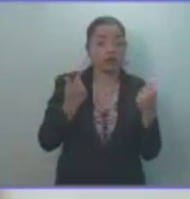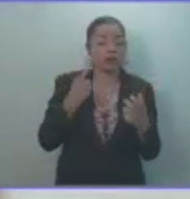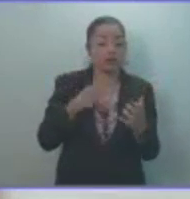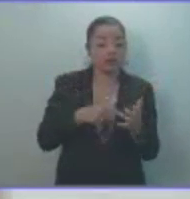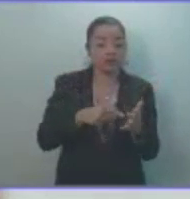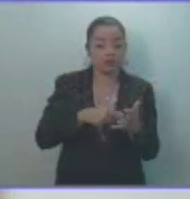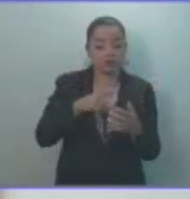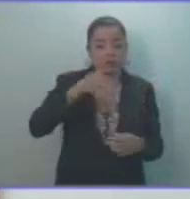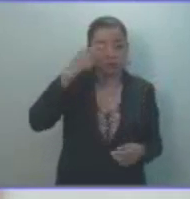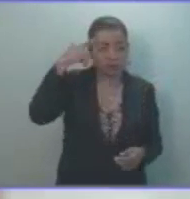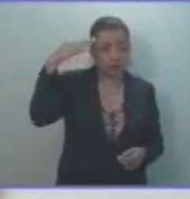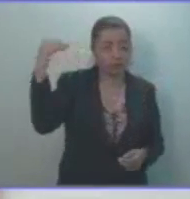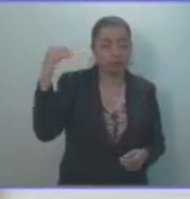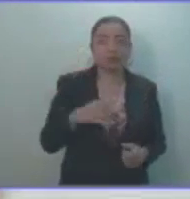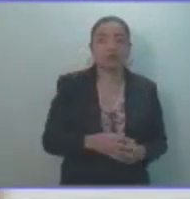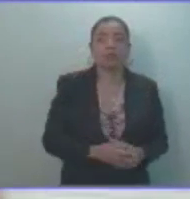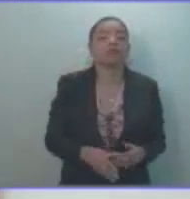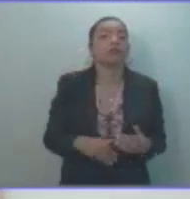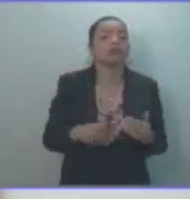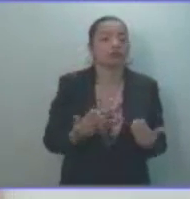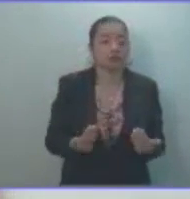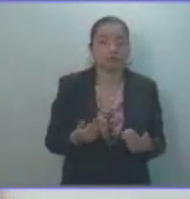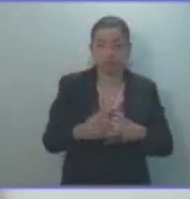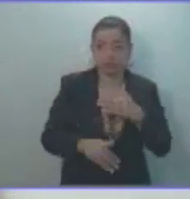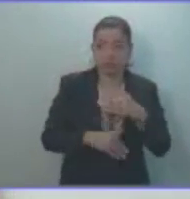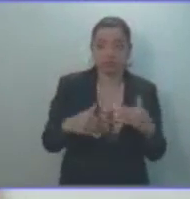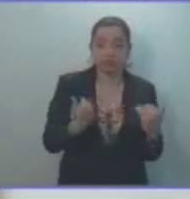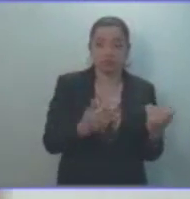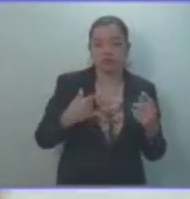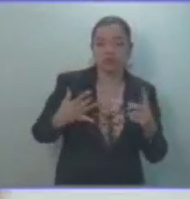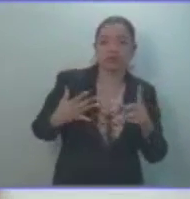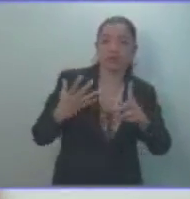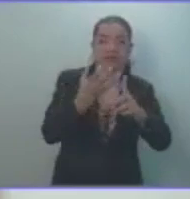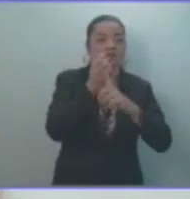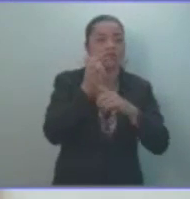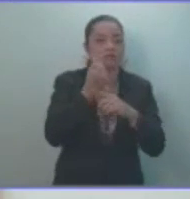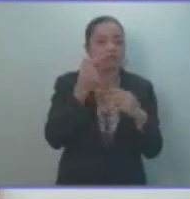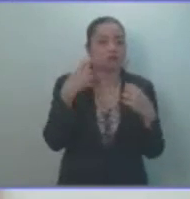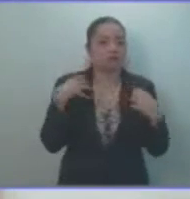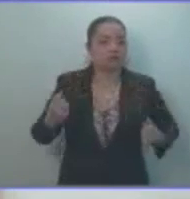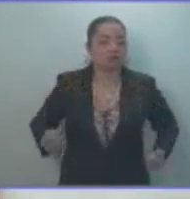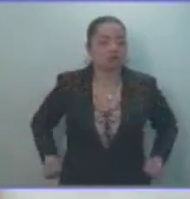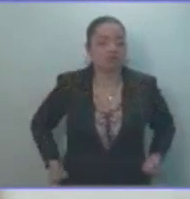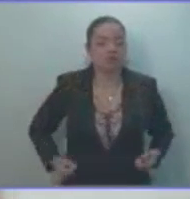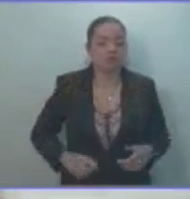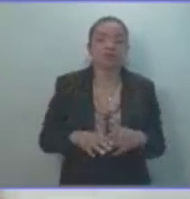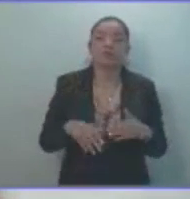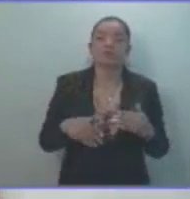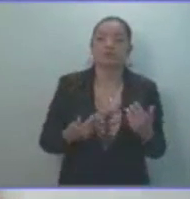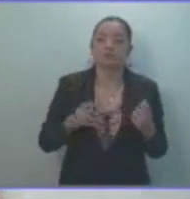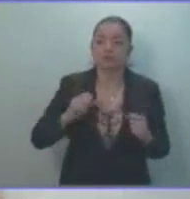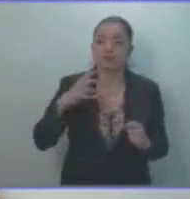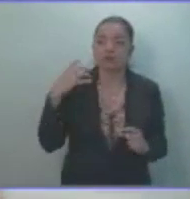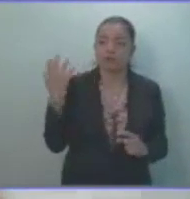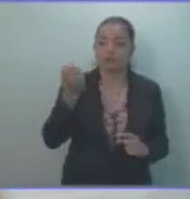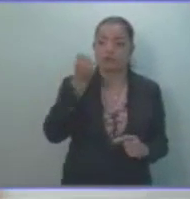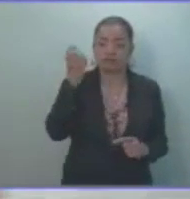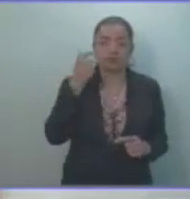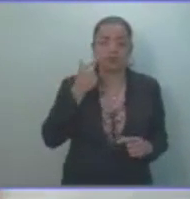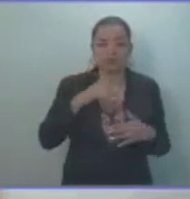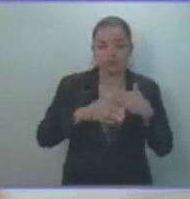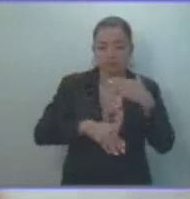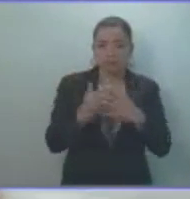deuda política. Como es evidente, los retos y desafíos que el gobierno debe afrontar para lograr el saneamiento y